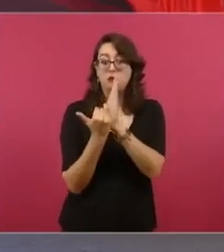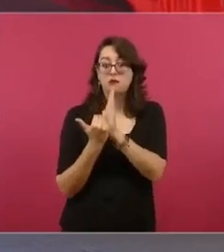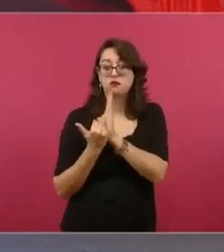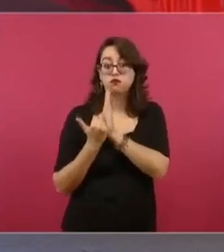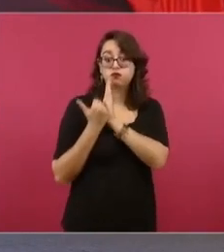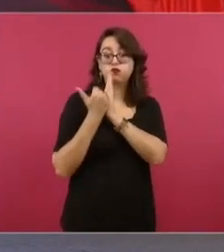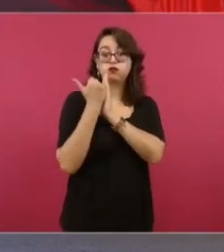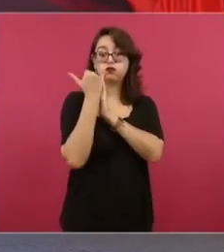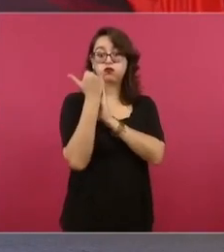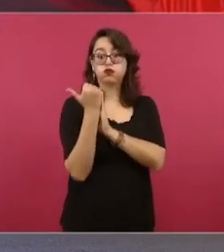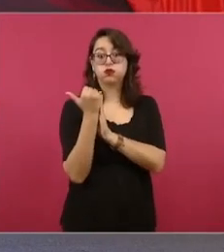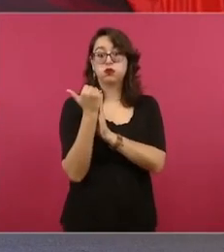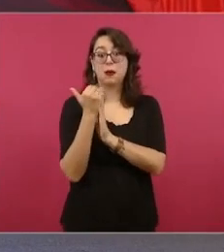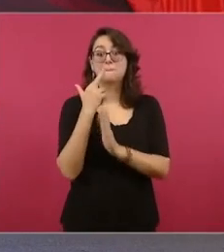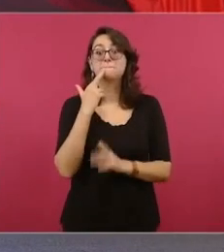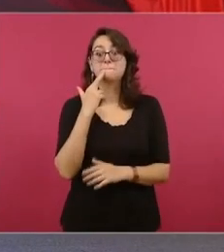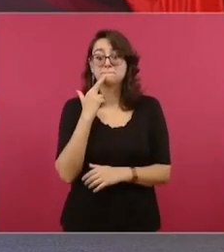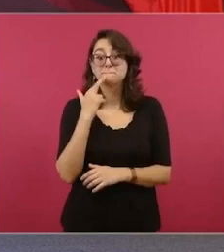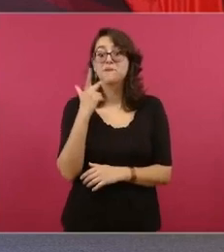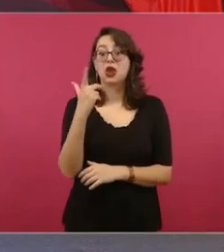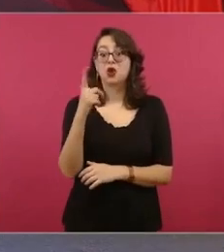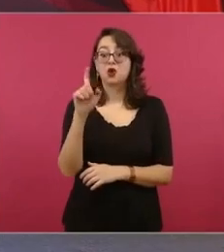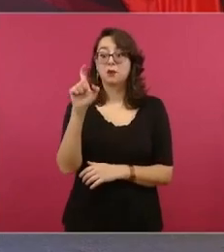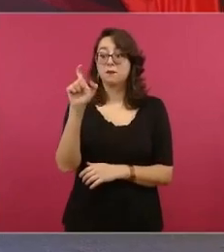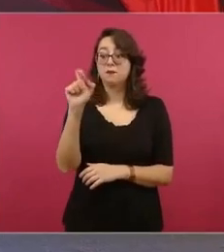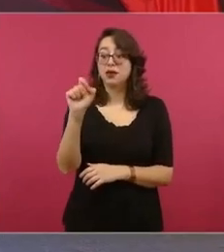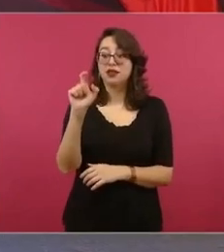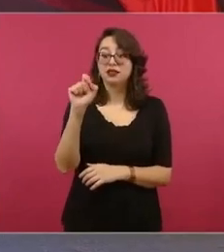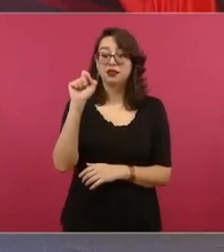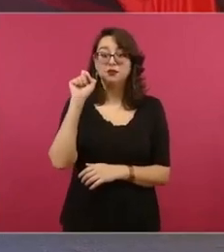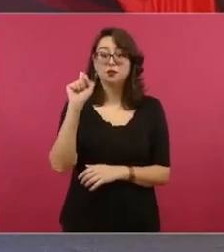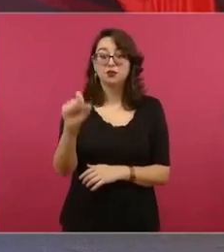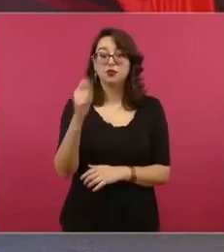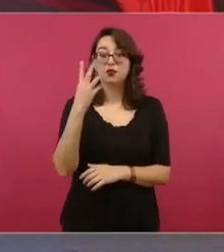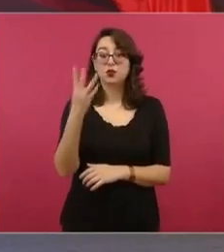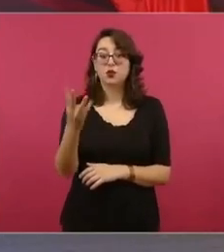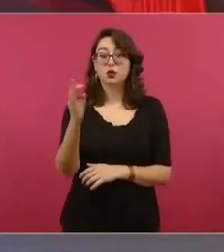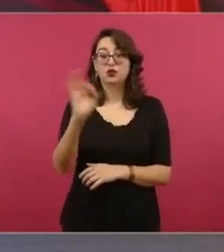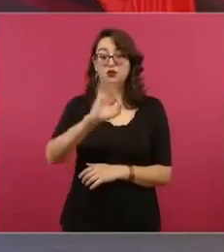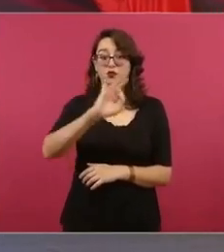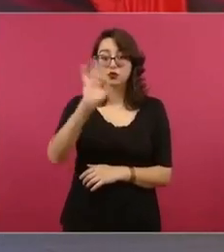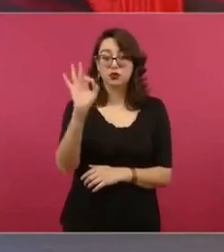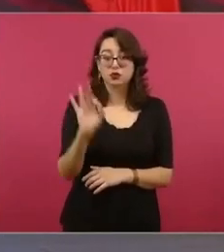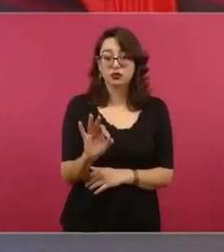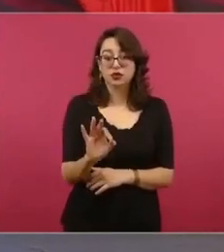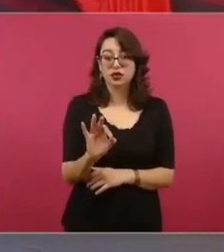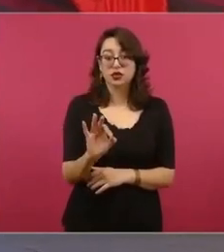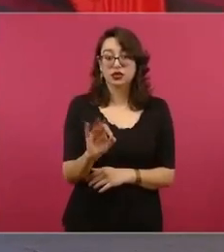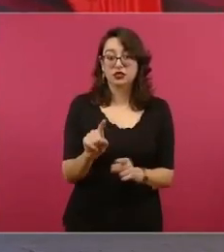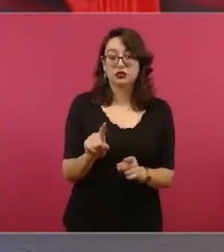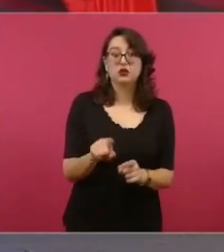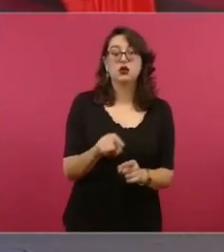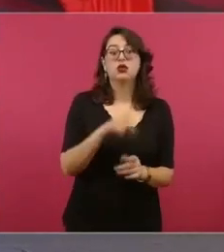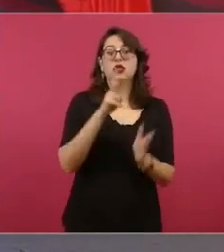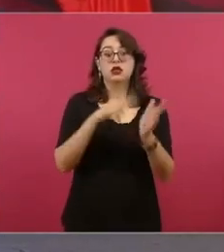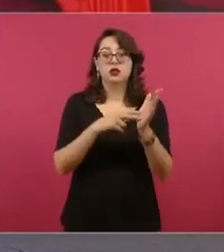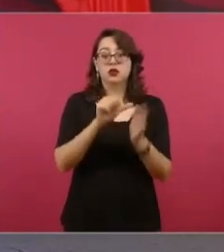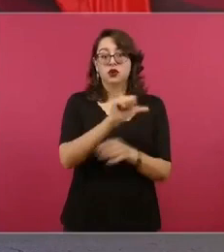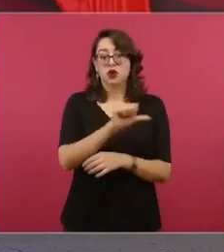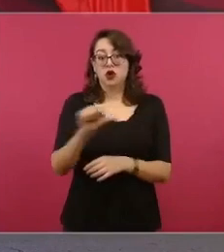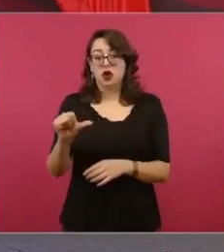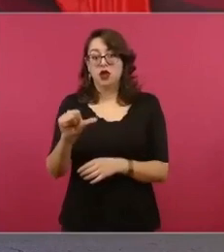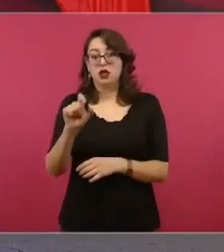22 de 20,4? Del 18 al 22